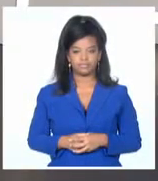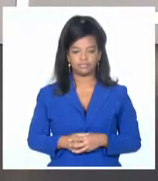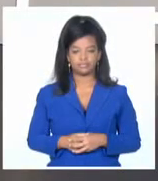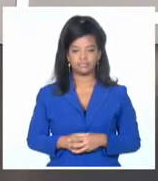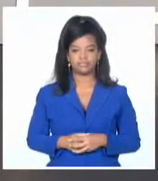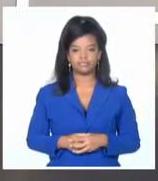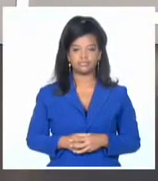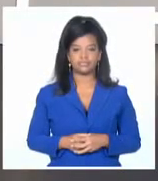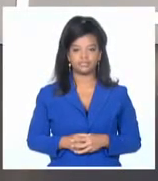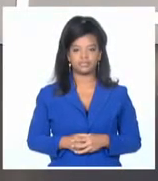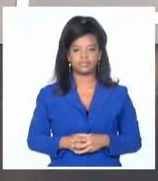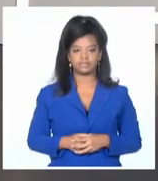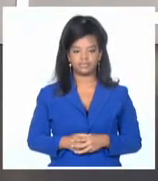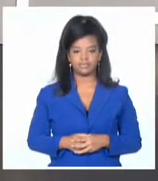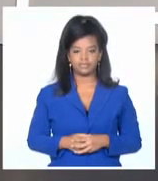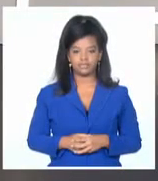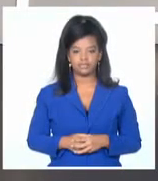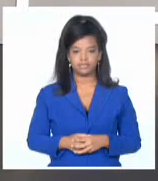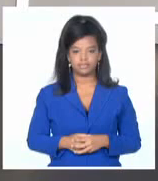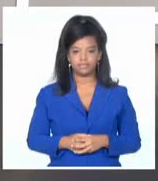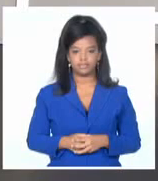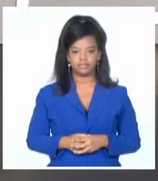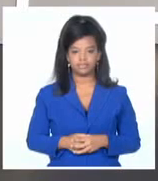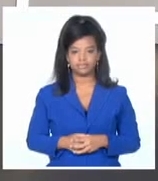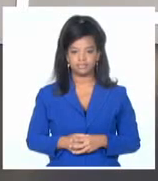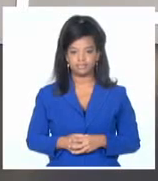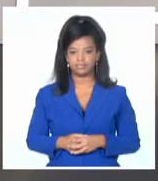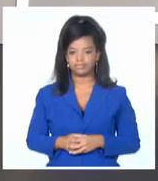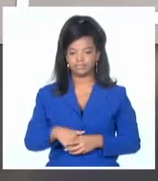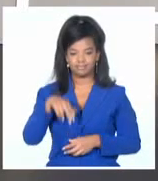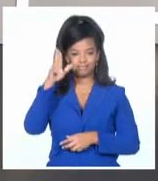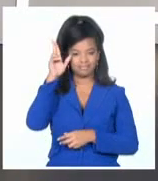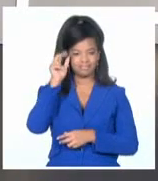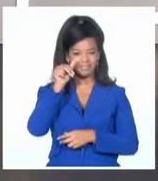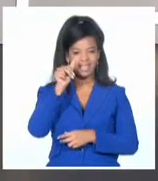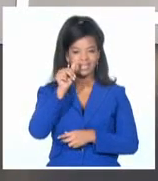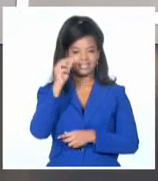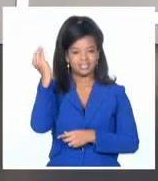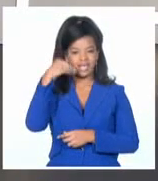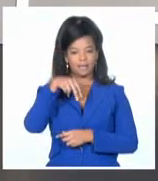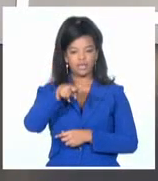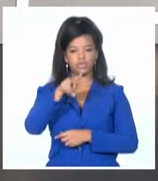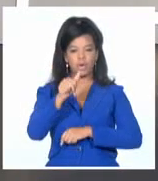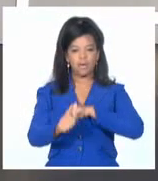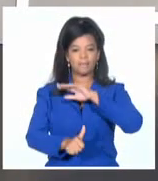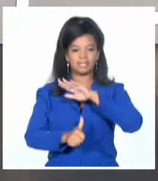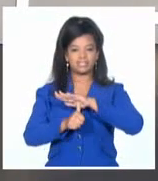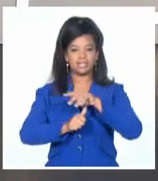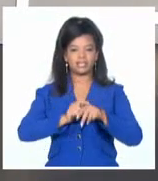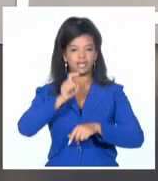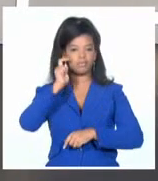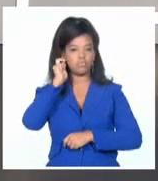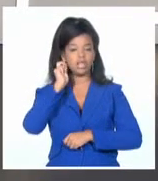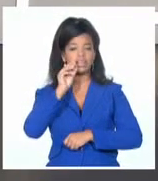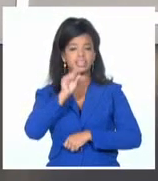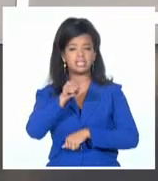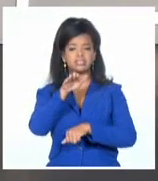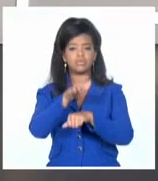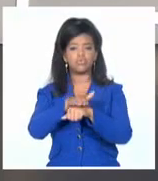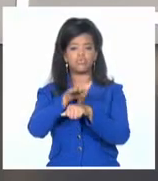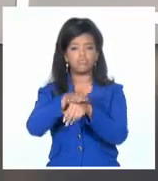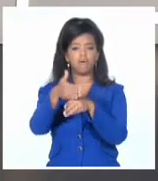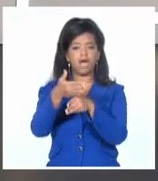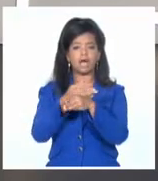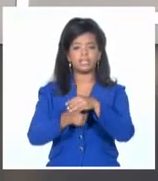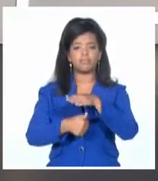La presidenta designada de Perú, Dina Boluarte, culpó hoy a los manifestantes y a su antecesor, Pedro Castillo, por las muertes registradas durante las